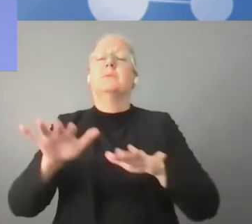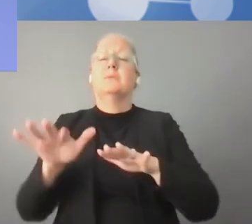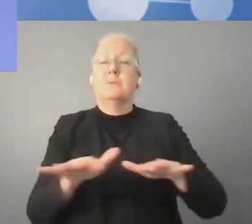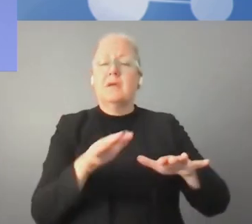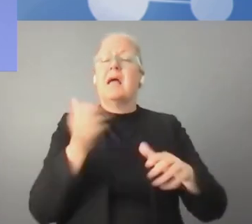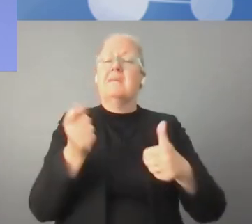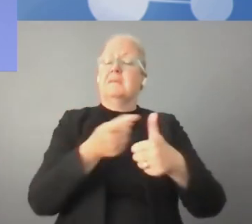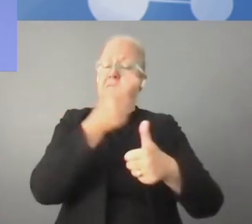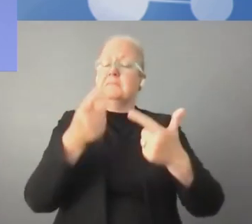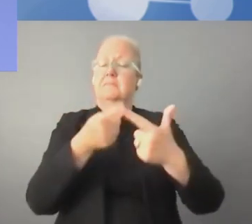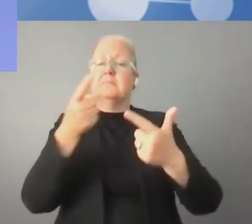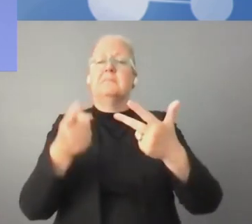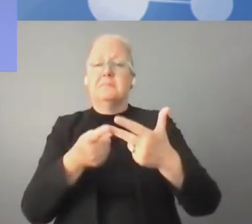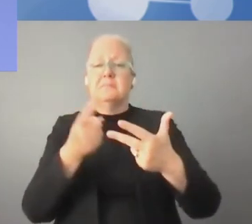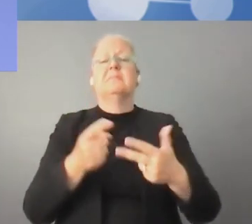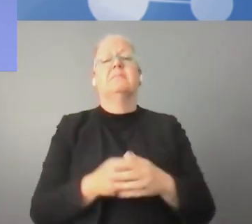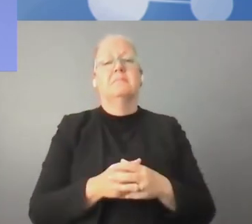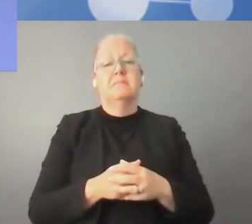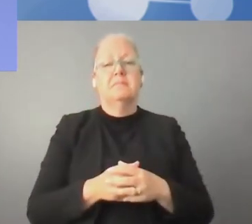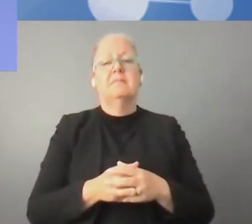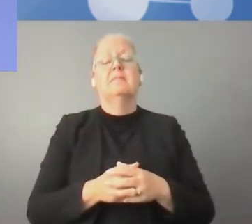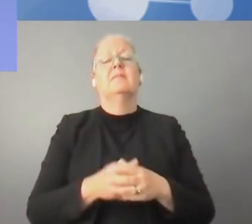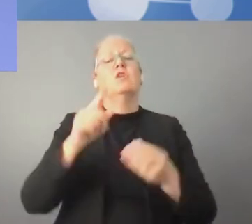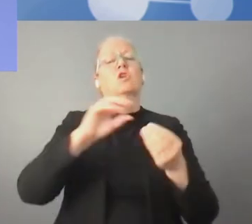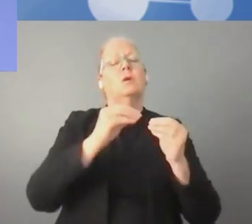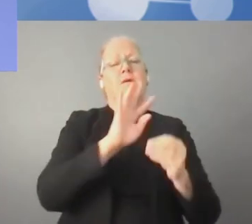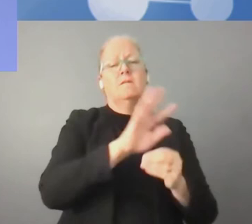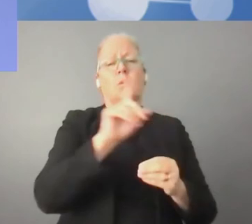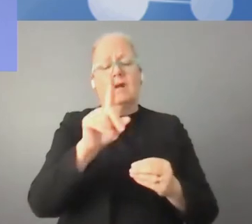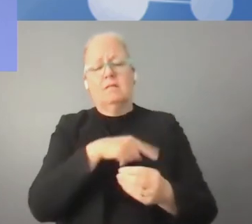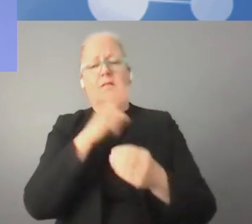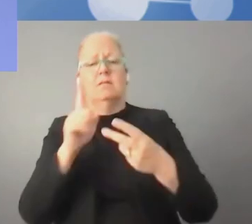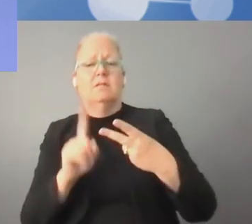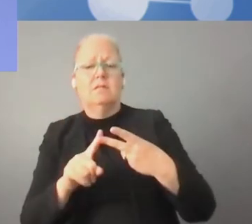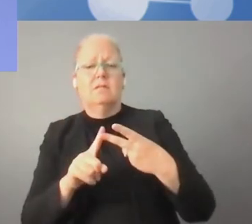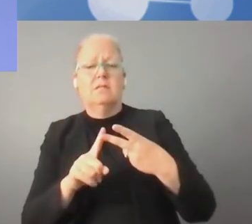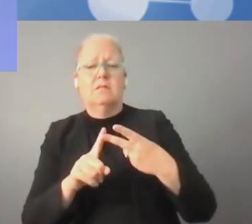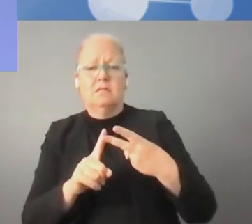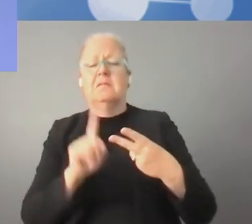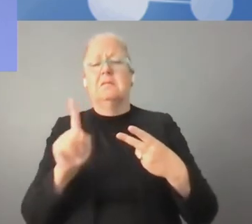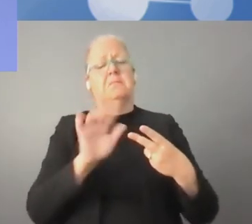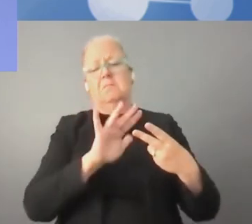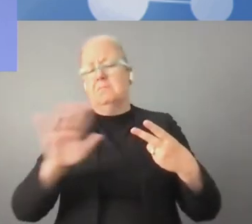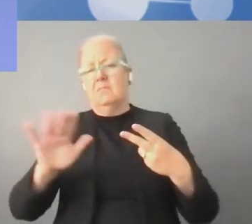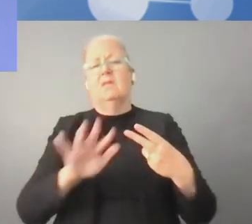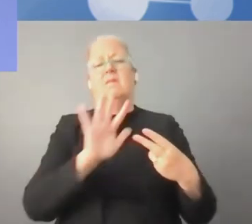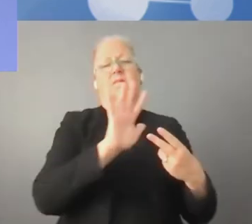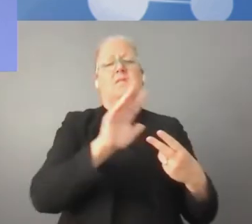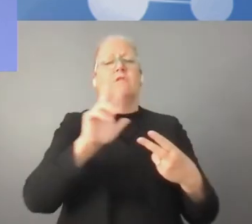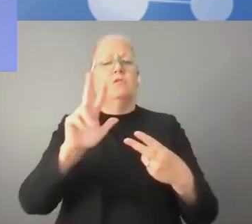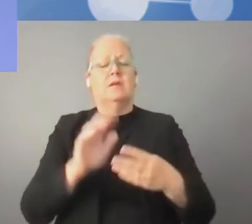tocar tres piezas. La primera de Wojciech Kilar, también